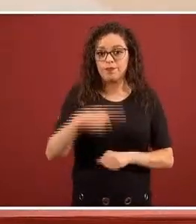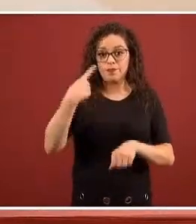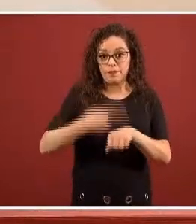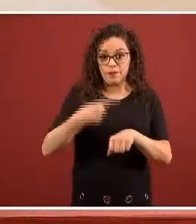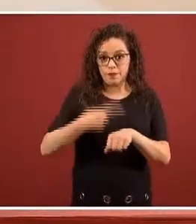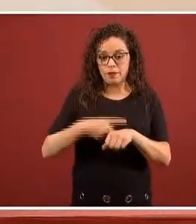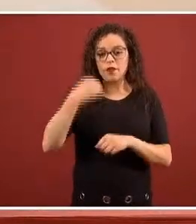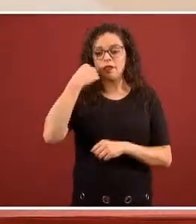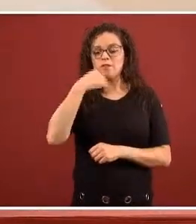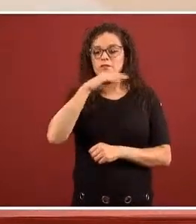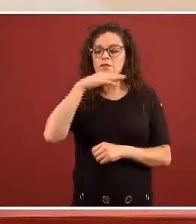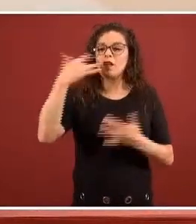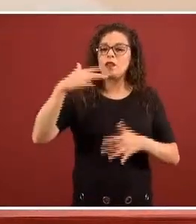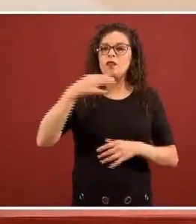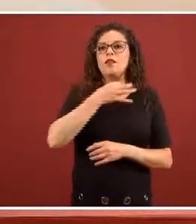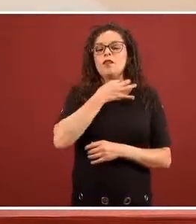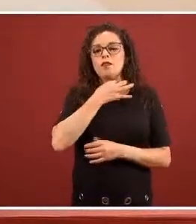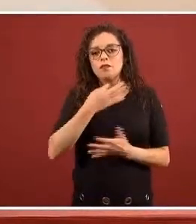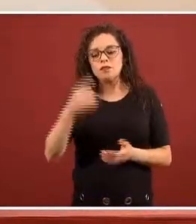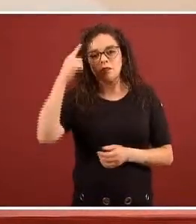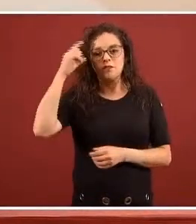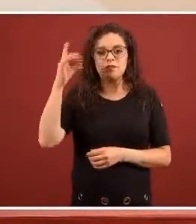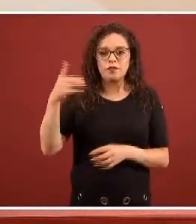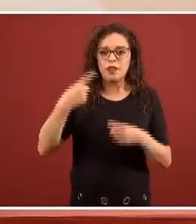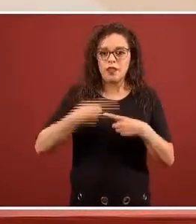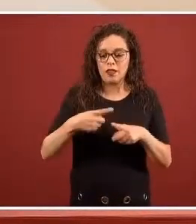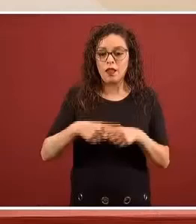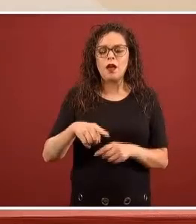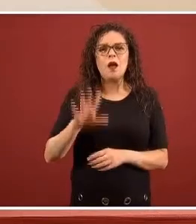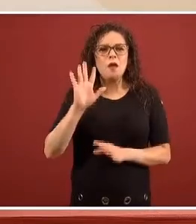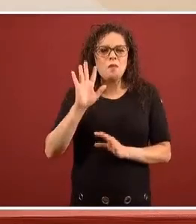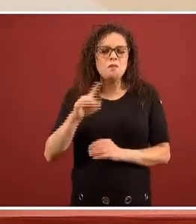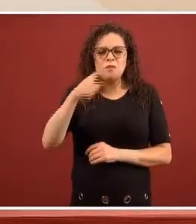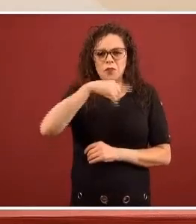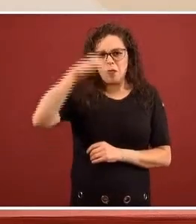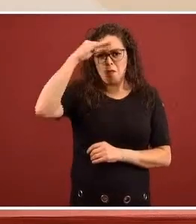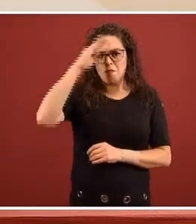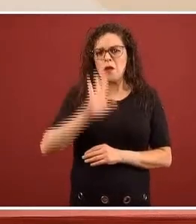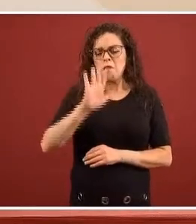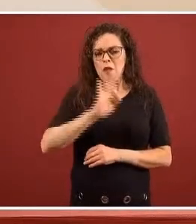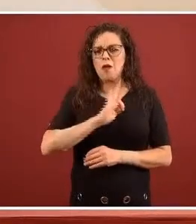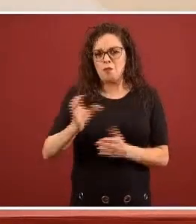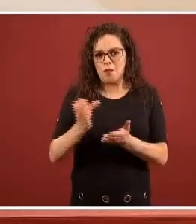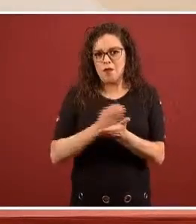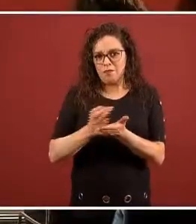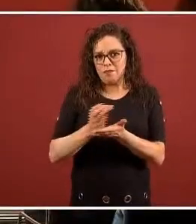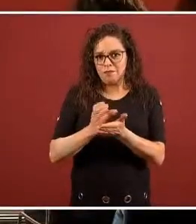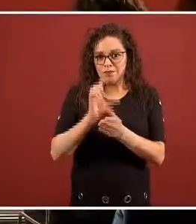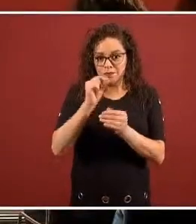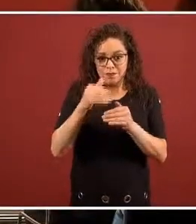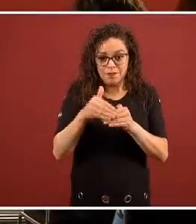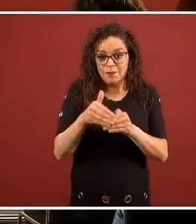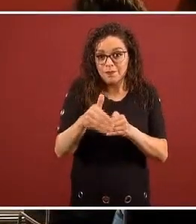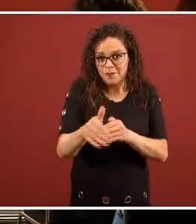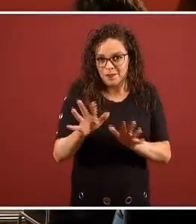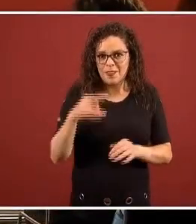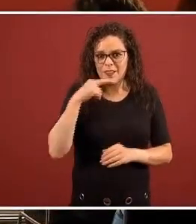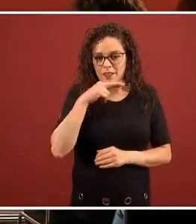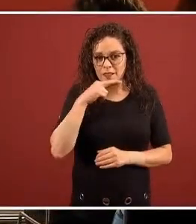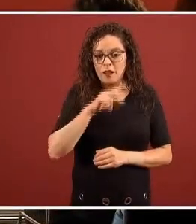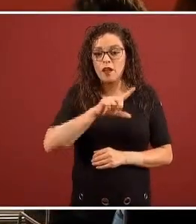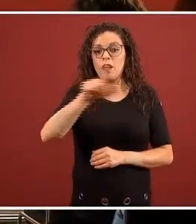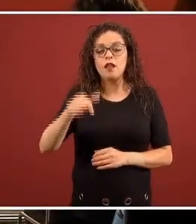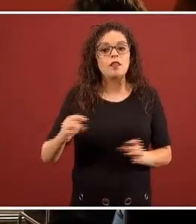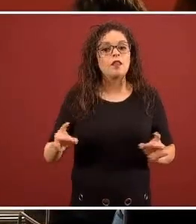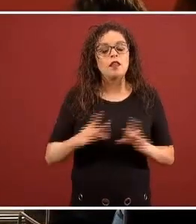parecerle algo que se va a recuperar de una manera próxima, termine siendo una complicación,